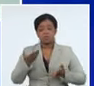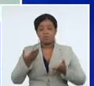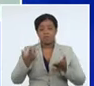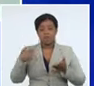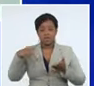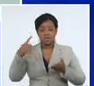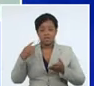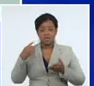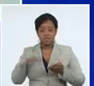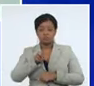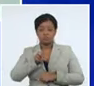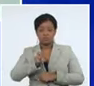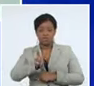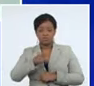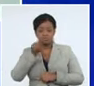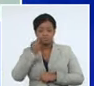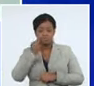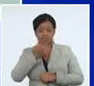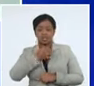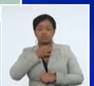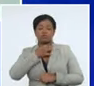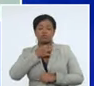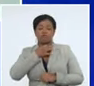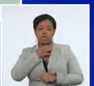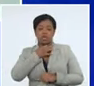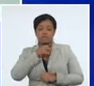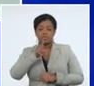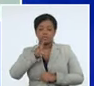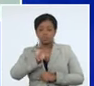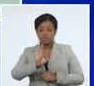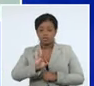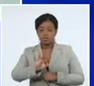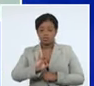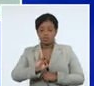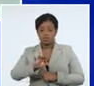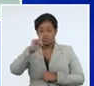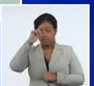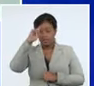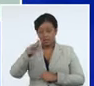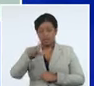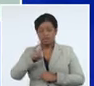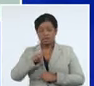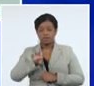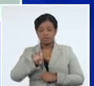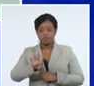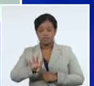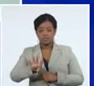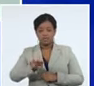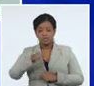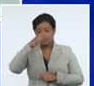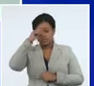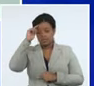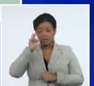municipios. Revisamos, con 28, Santa Clara 14, Sagua la Grande